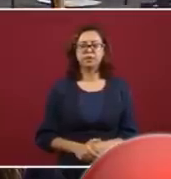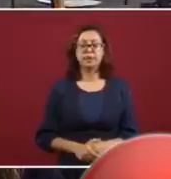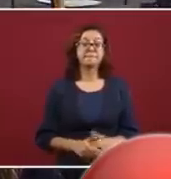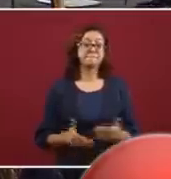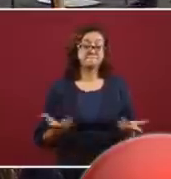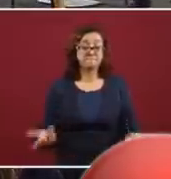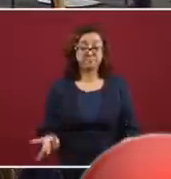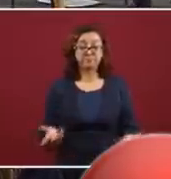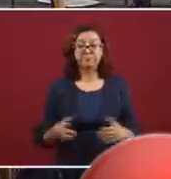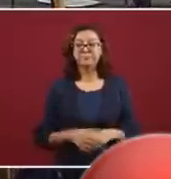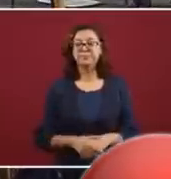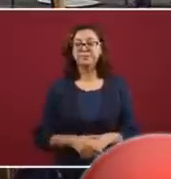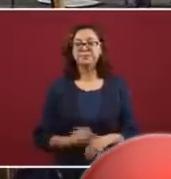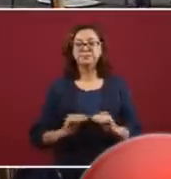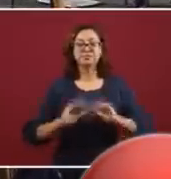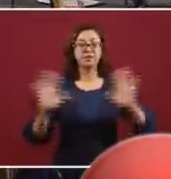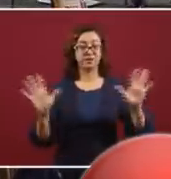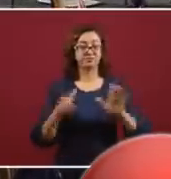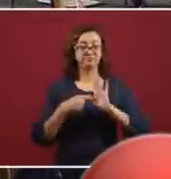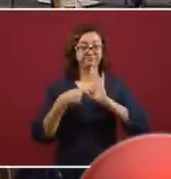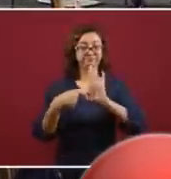Bueno, pues dicho todo lo anterior,